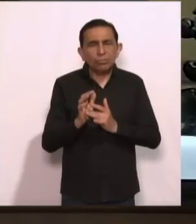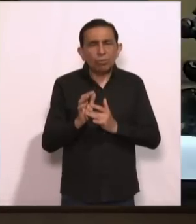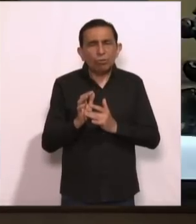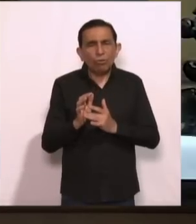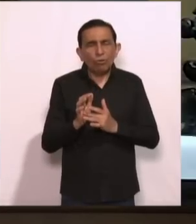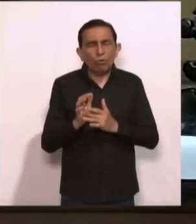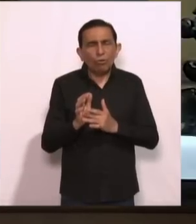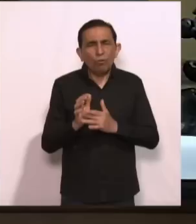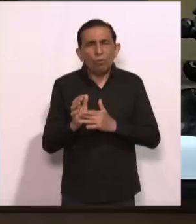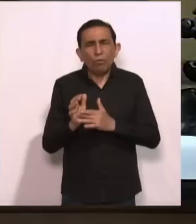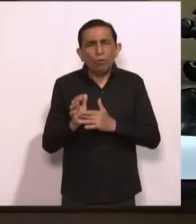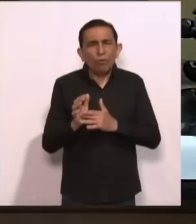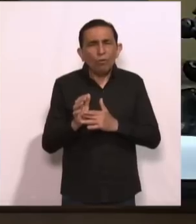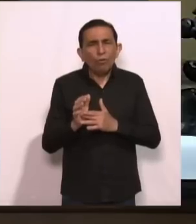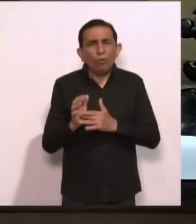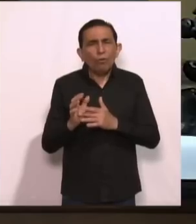Jesucristo,